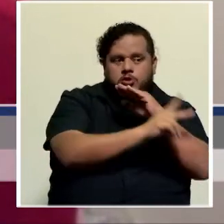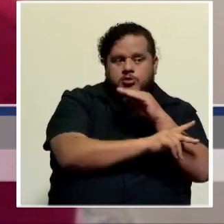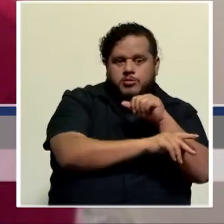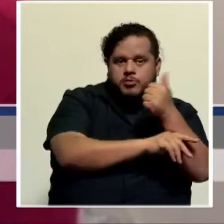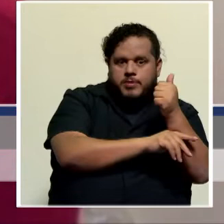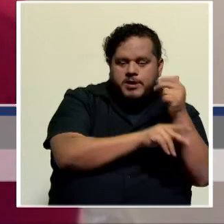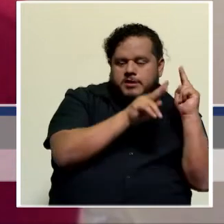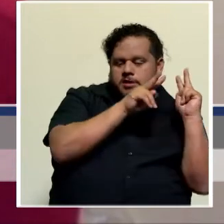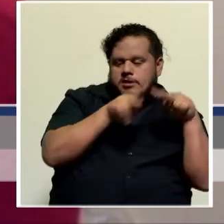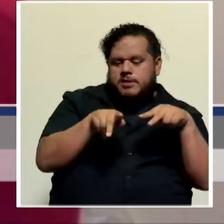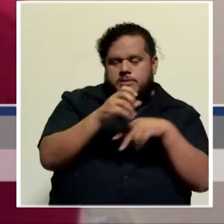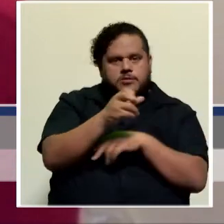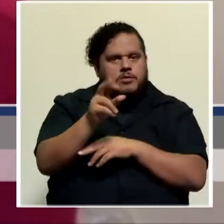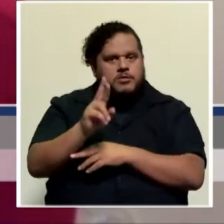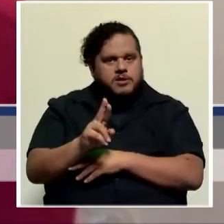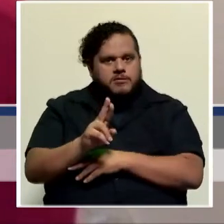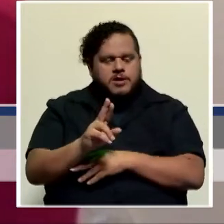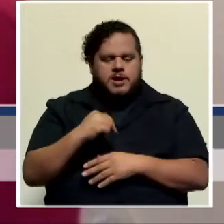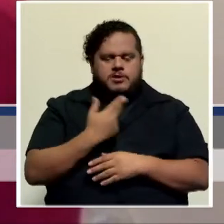de que es lo que vendemos,